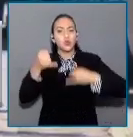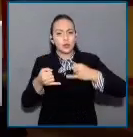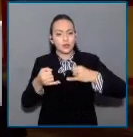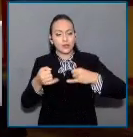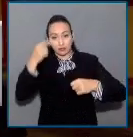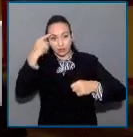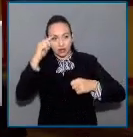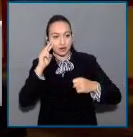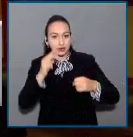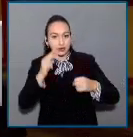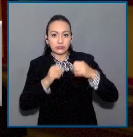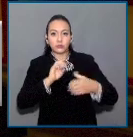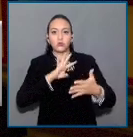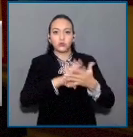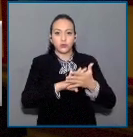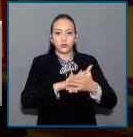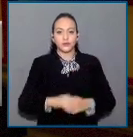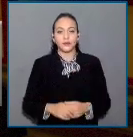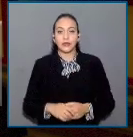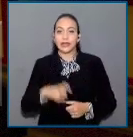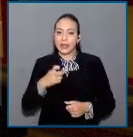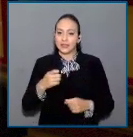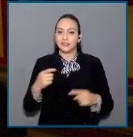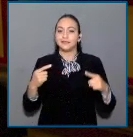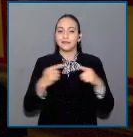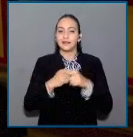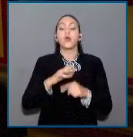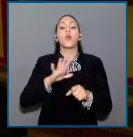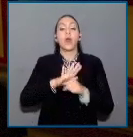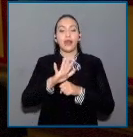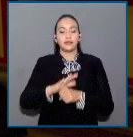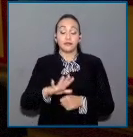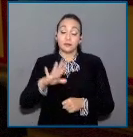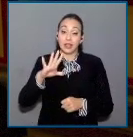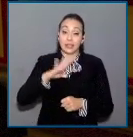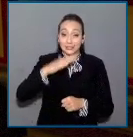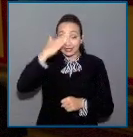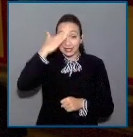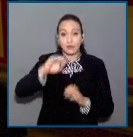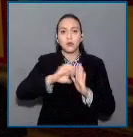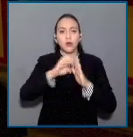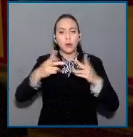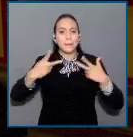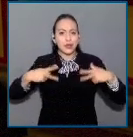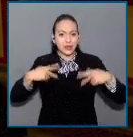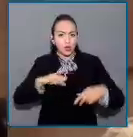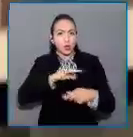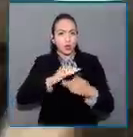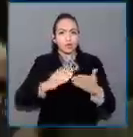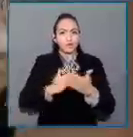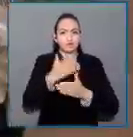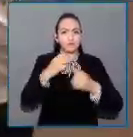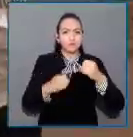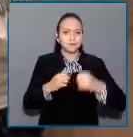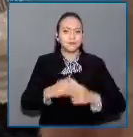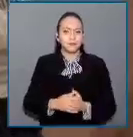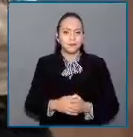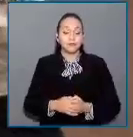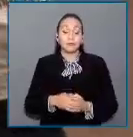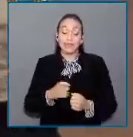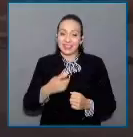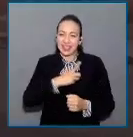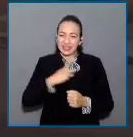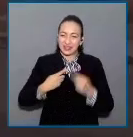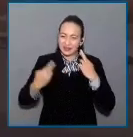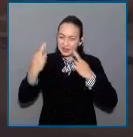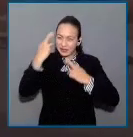también contraviene el principio de legalidad y seguridad jurídica. Se traduce en un mecanismo discrecional y distorsiona